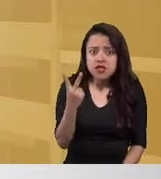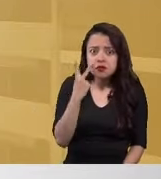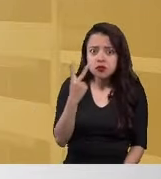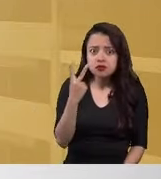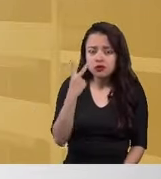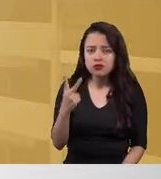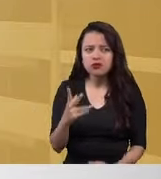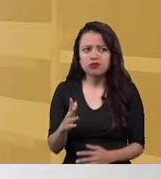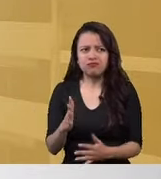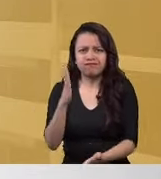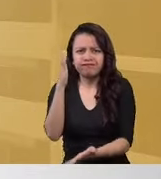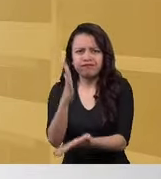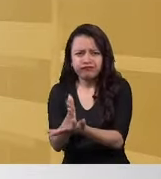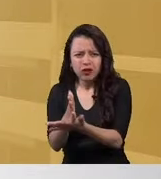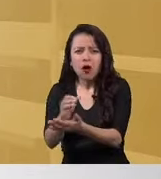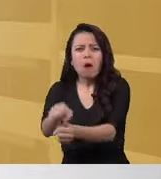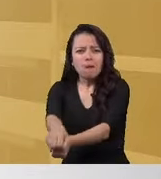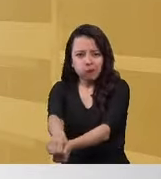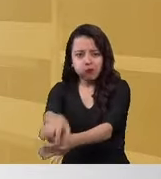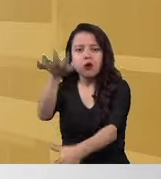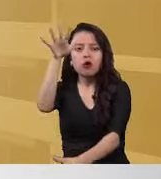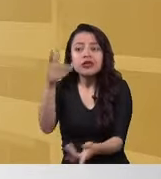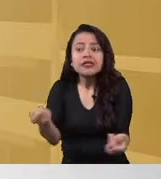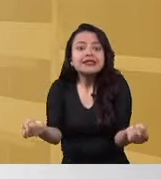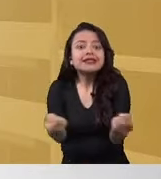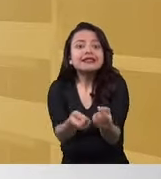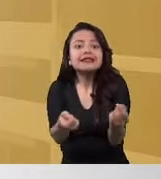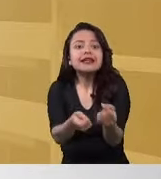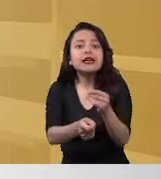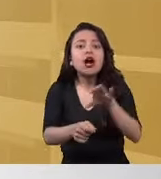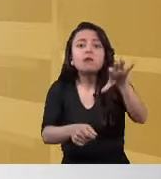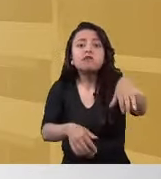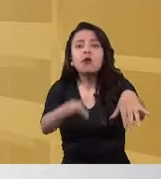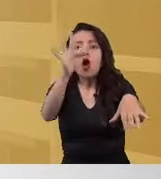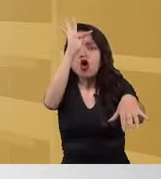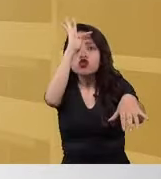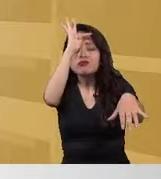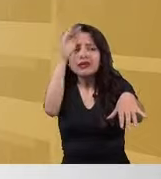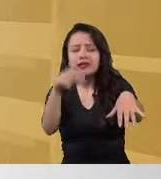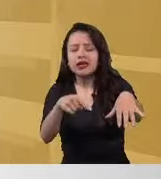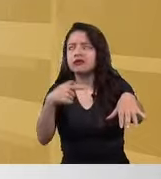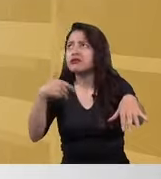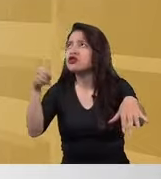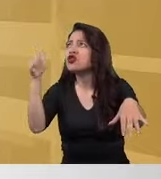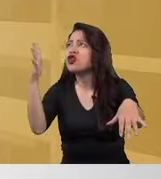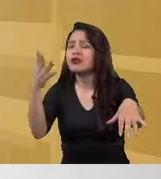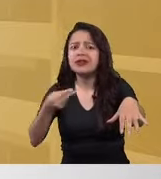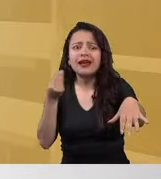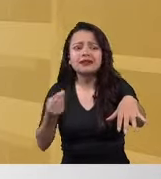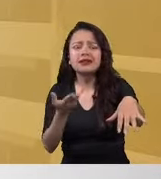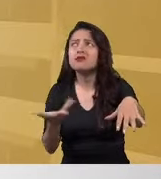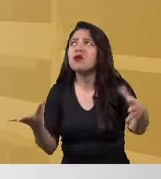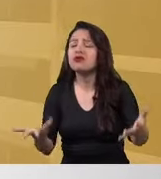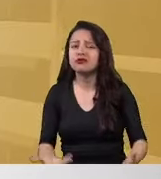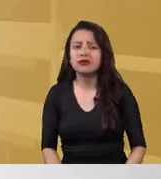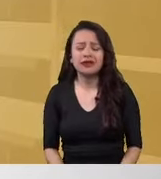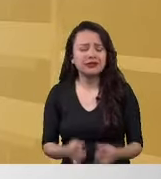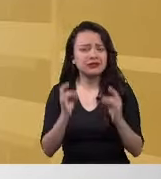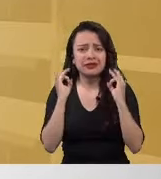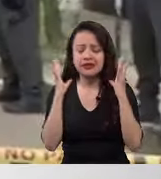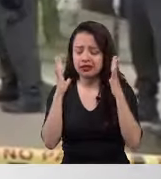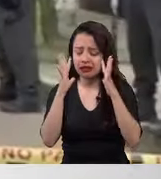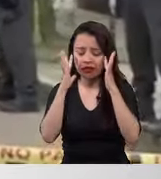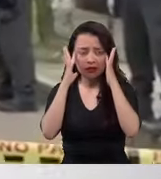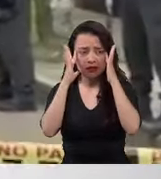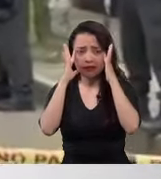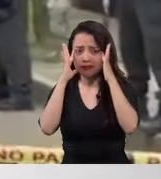Acabamos de pasar y es una bomba ahí al lado del hospital. Oh, por Dios, ya no sabemos ni qué hacer. Es horrible,